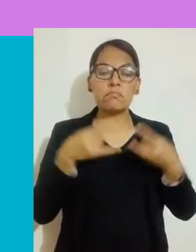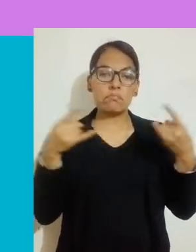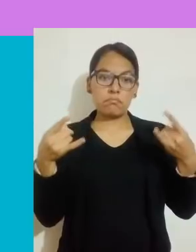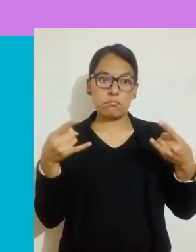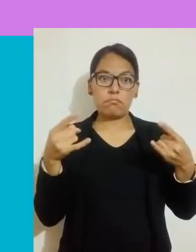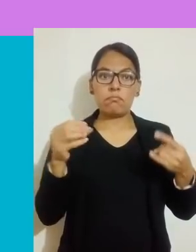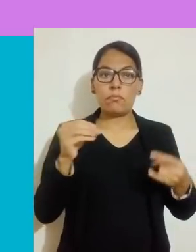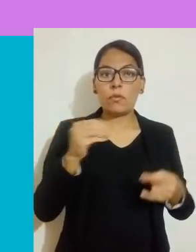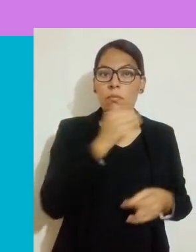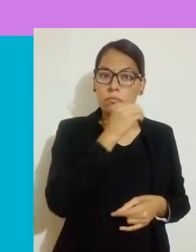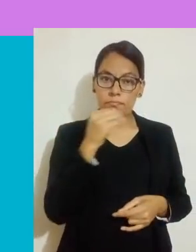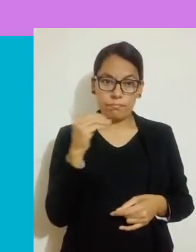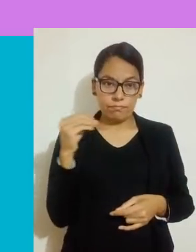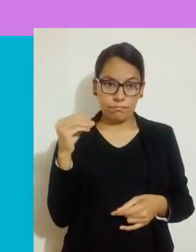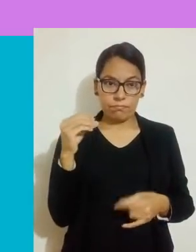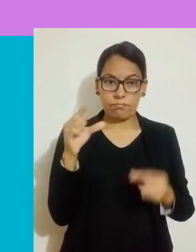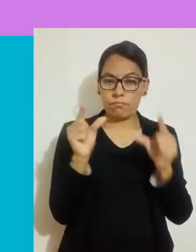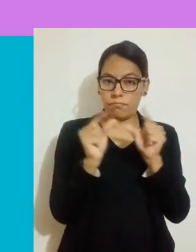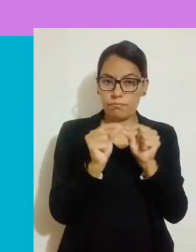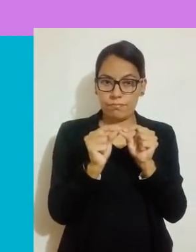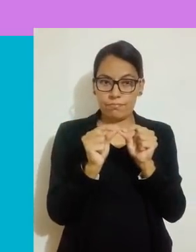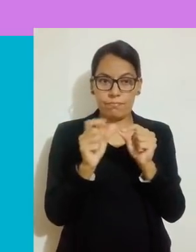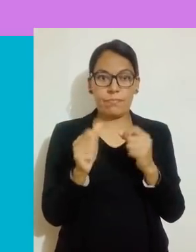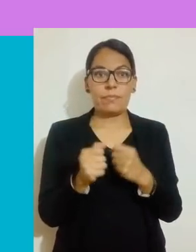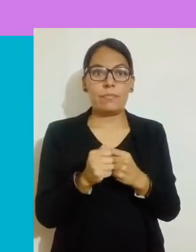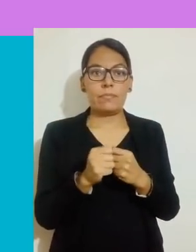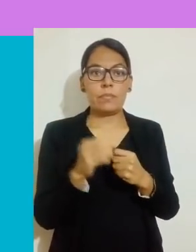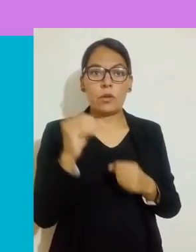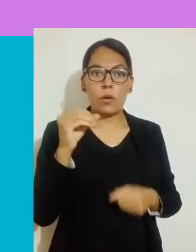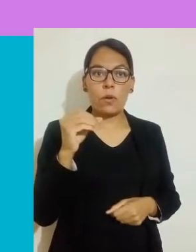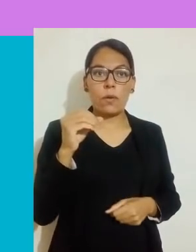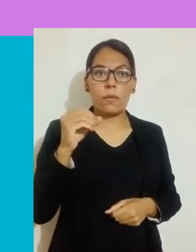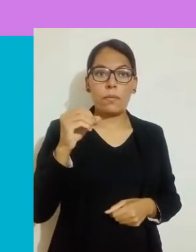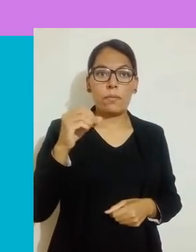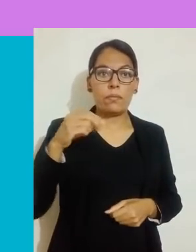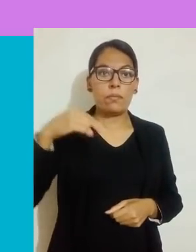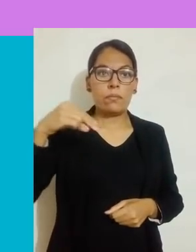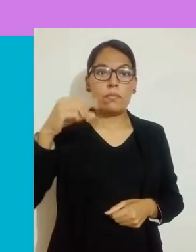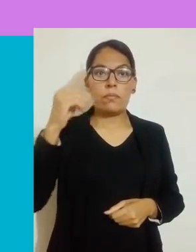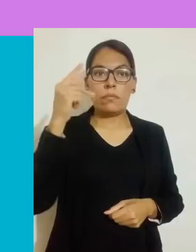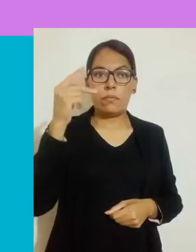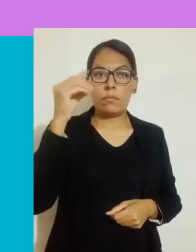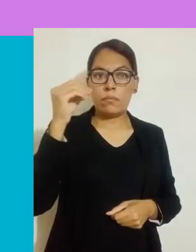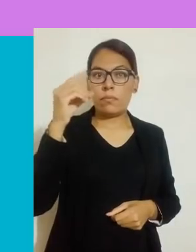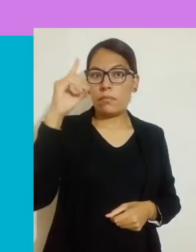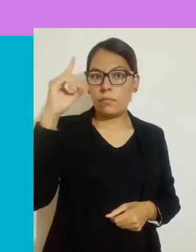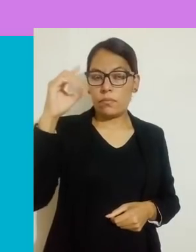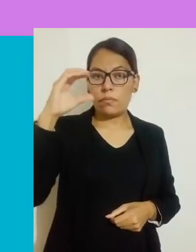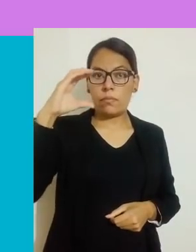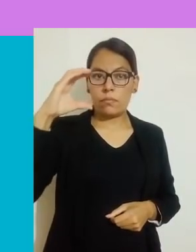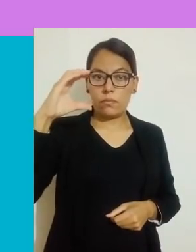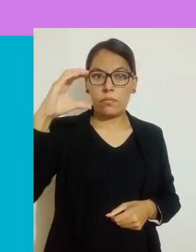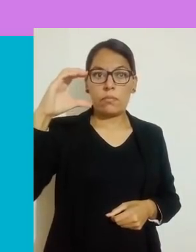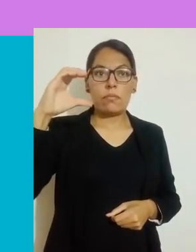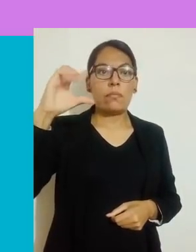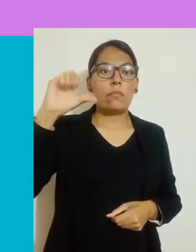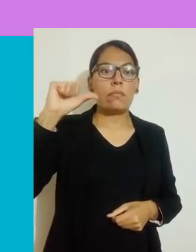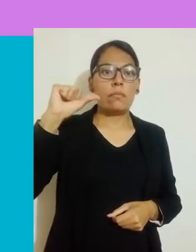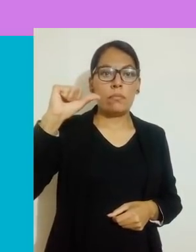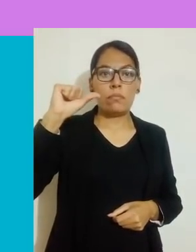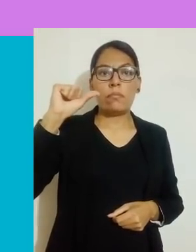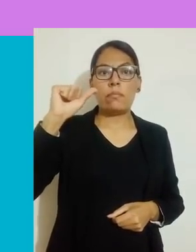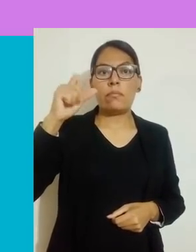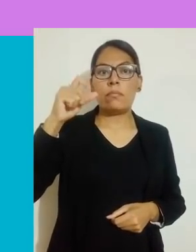Esta app es muy sencilla. Te ayuda a que tus niños practiquen un aprendizaje por medio de